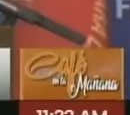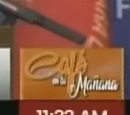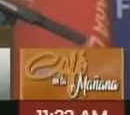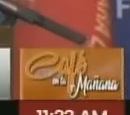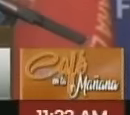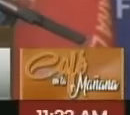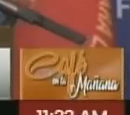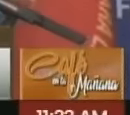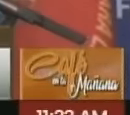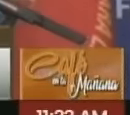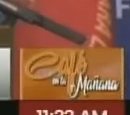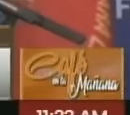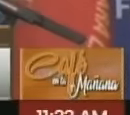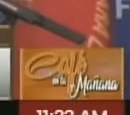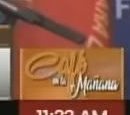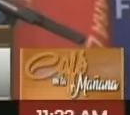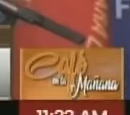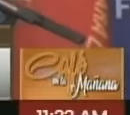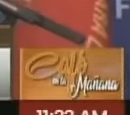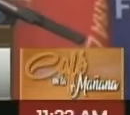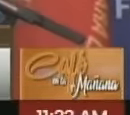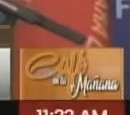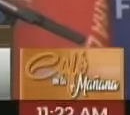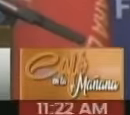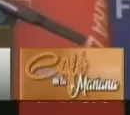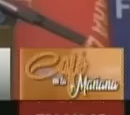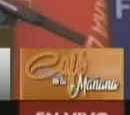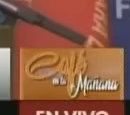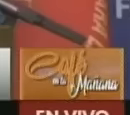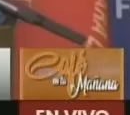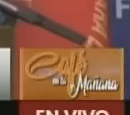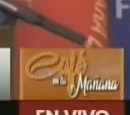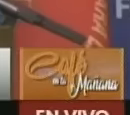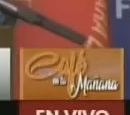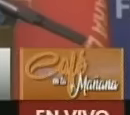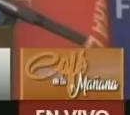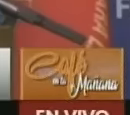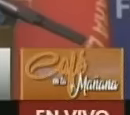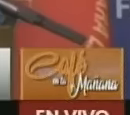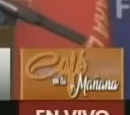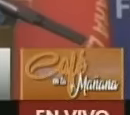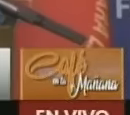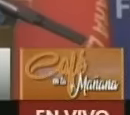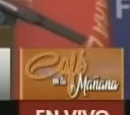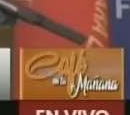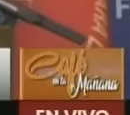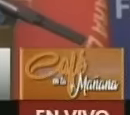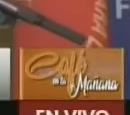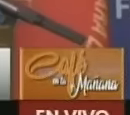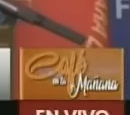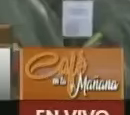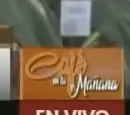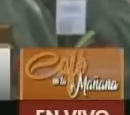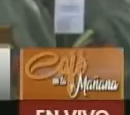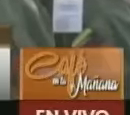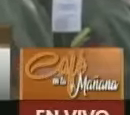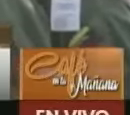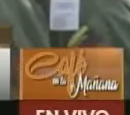Aprovecho también este momento para felicitar a la Armada Venezolana, que hoy está de